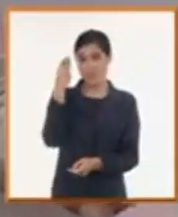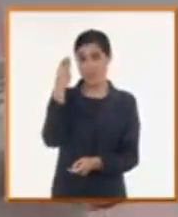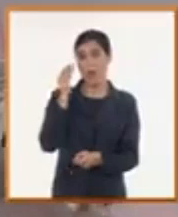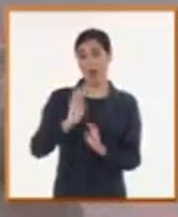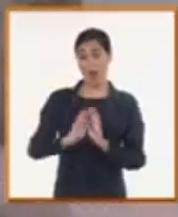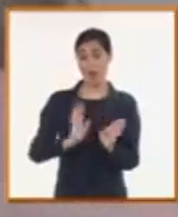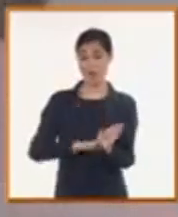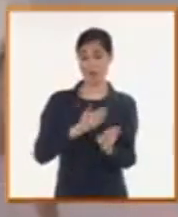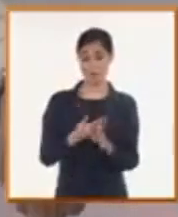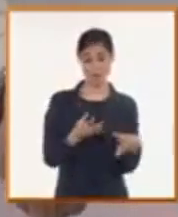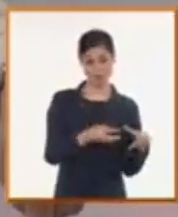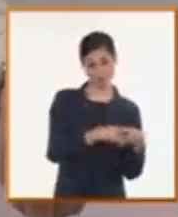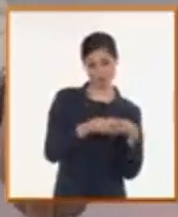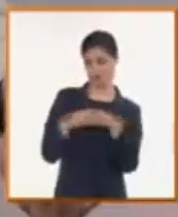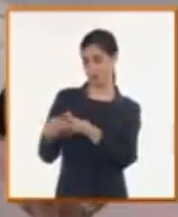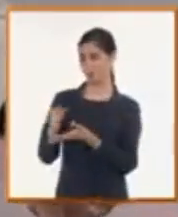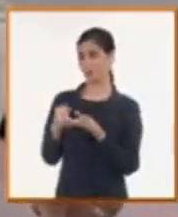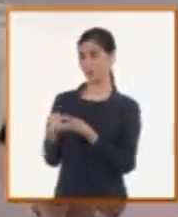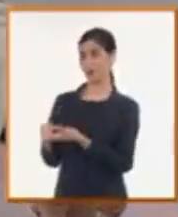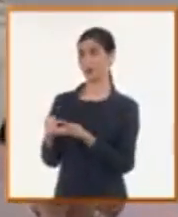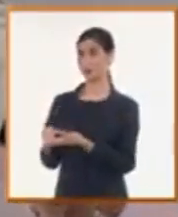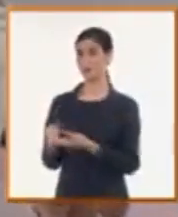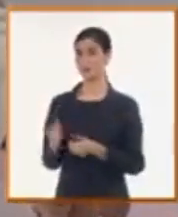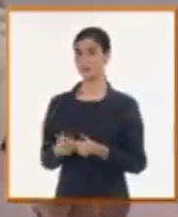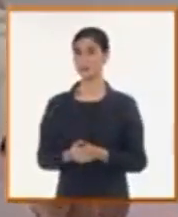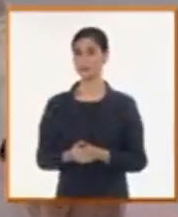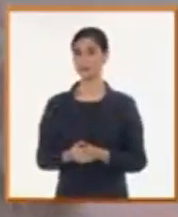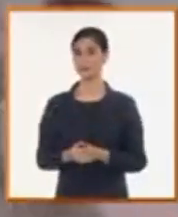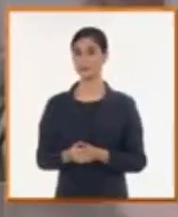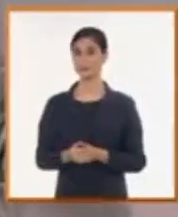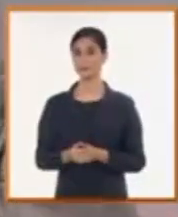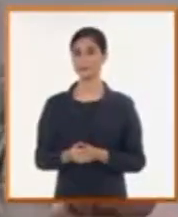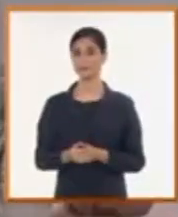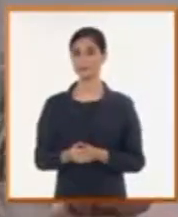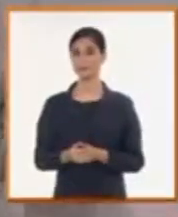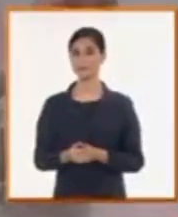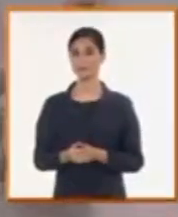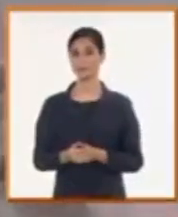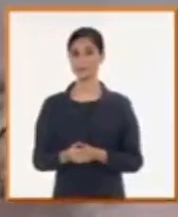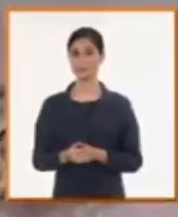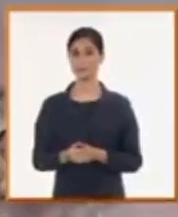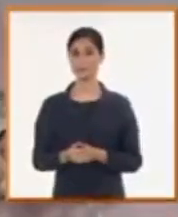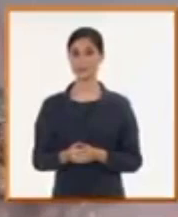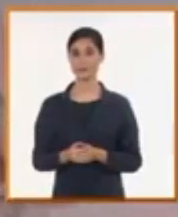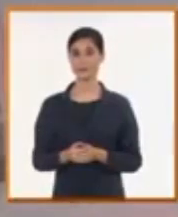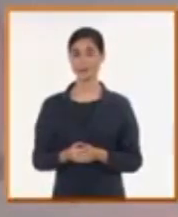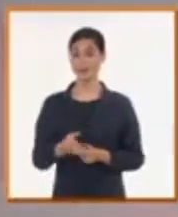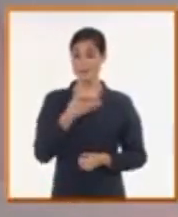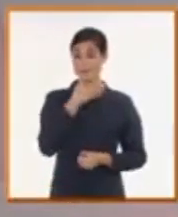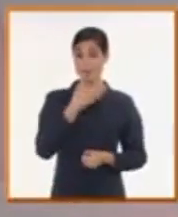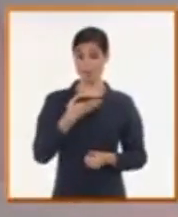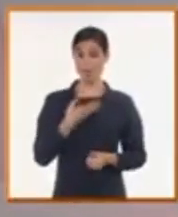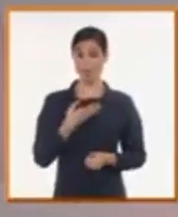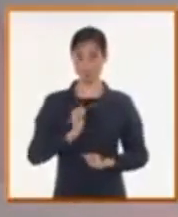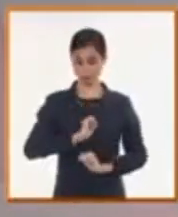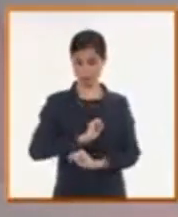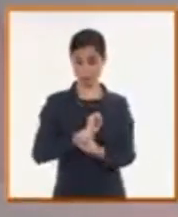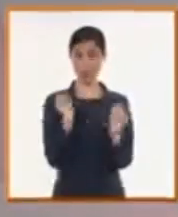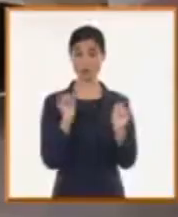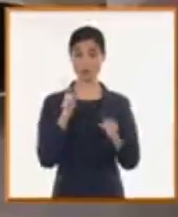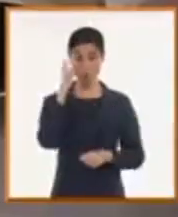Congo Brazzaville, estoy hablando de Zambia, en el este de Angola. Tenía que tener eso bien claro y eso lo logró el comandante. Pero decía,